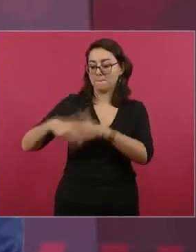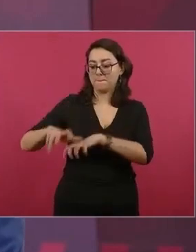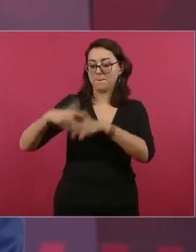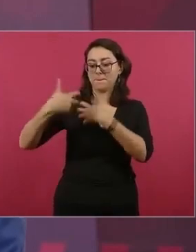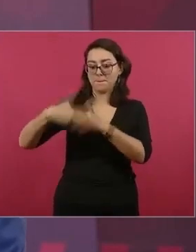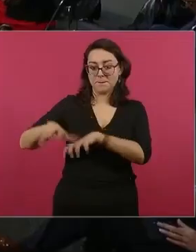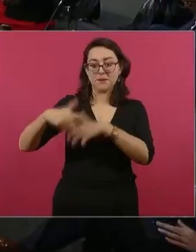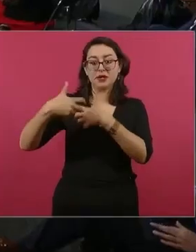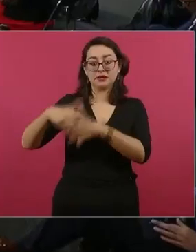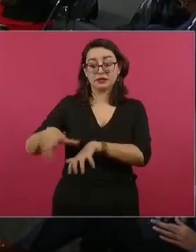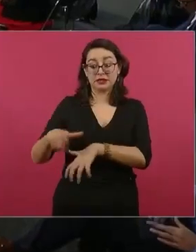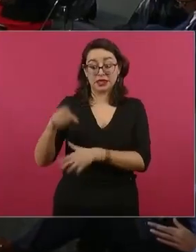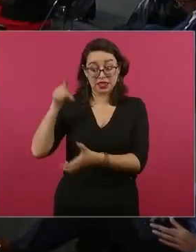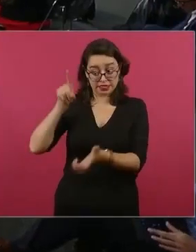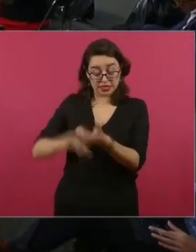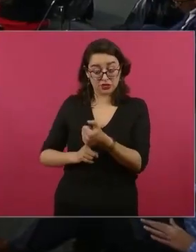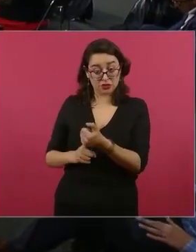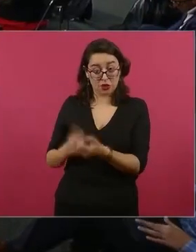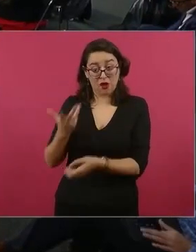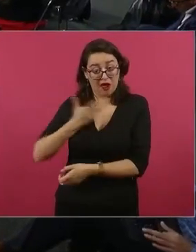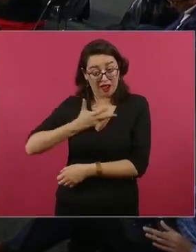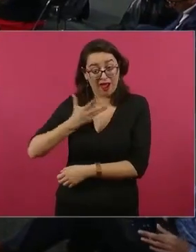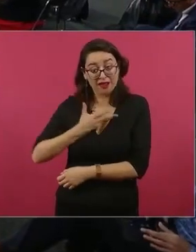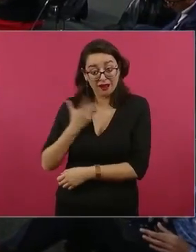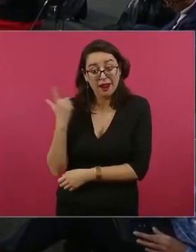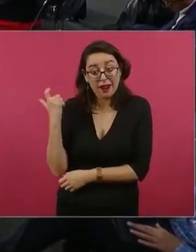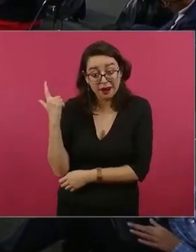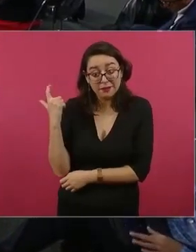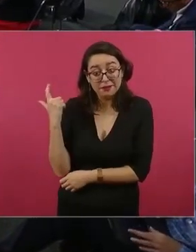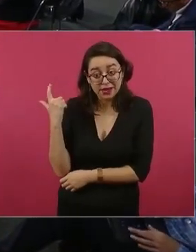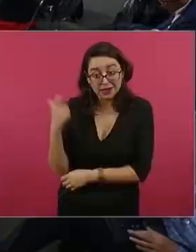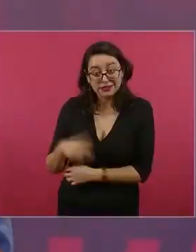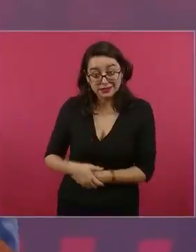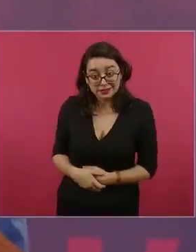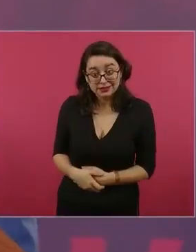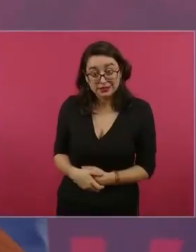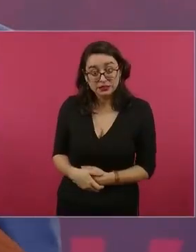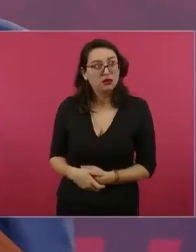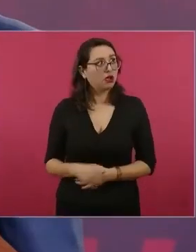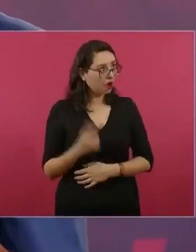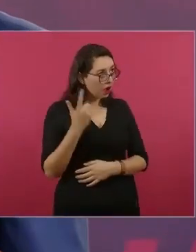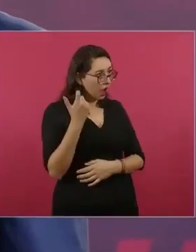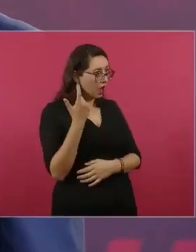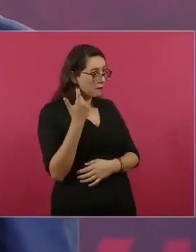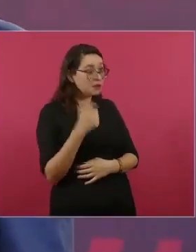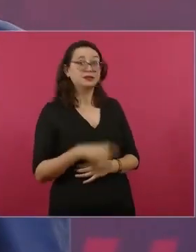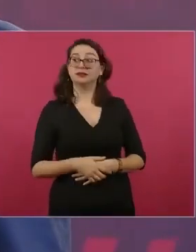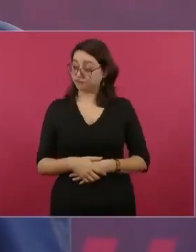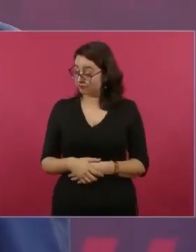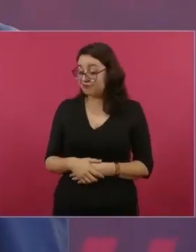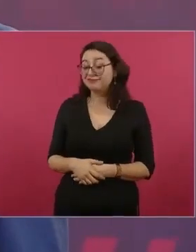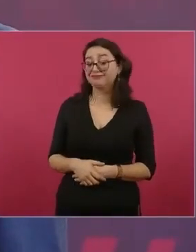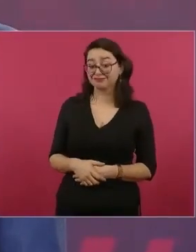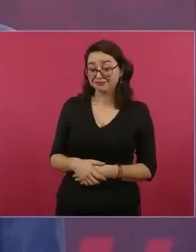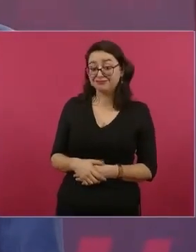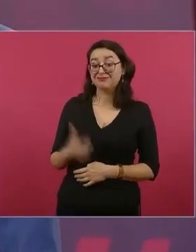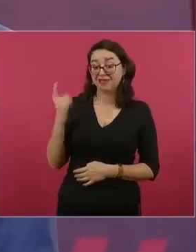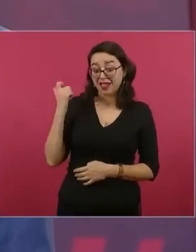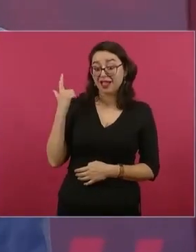armas de fuego Sí sí Y este se les enfrenta